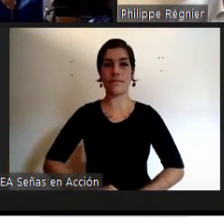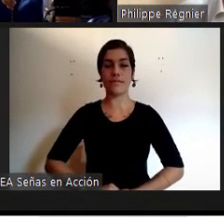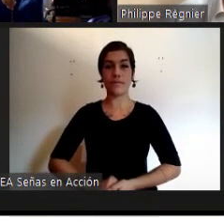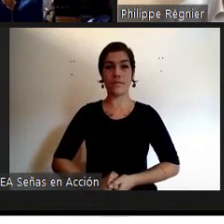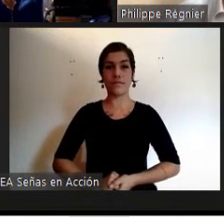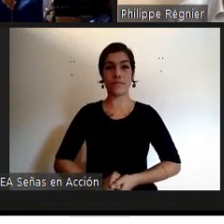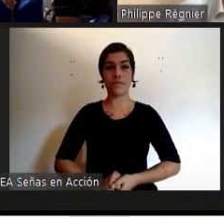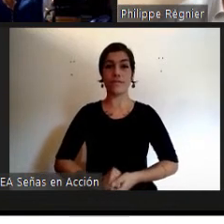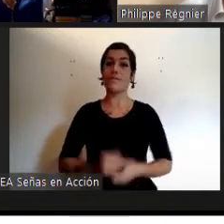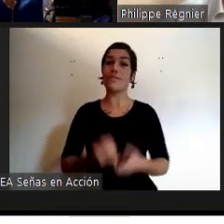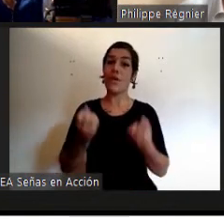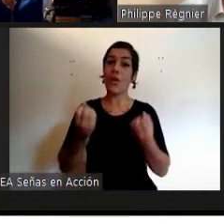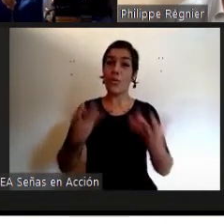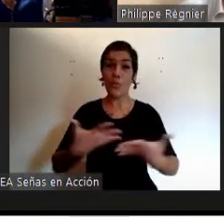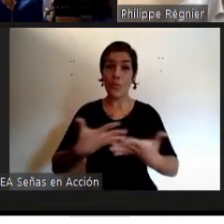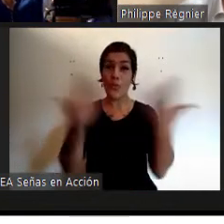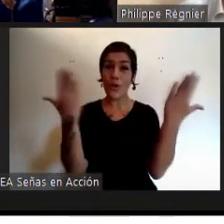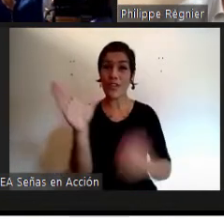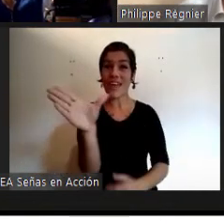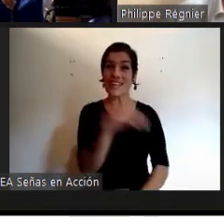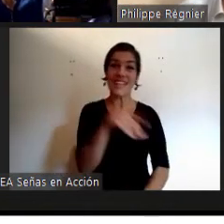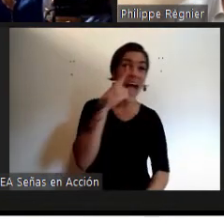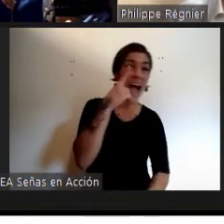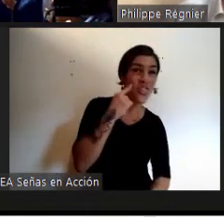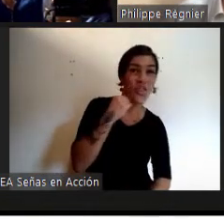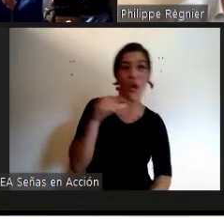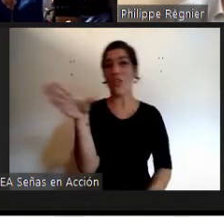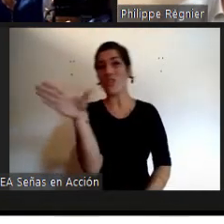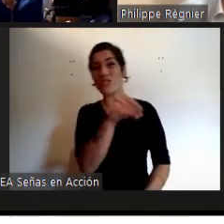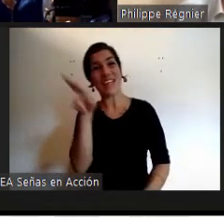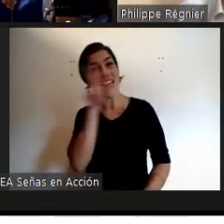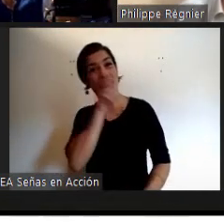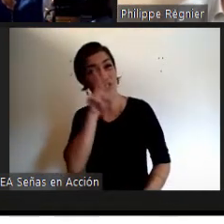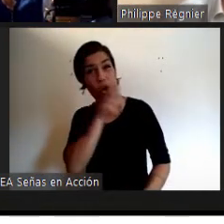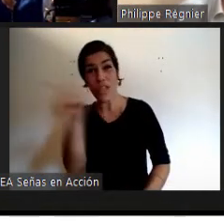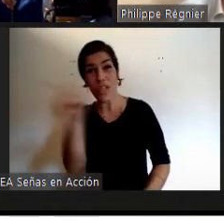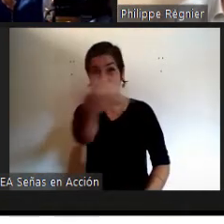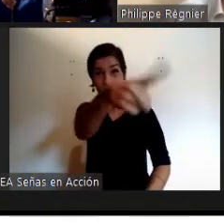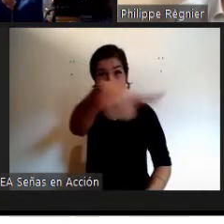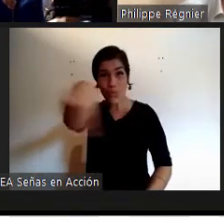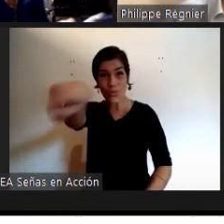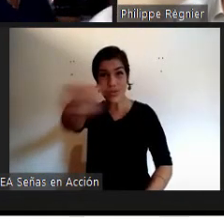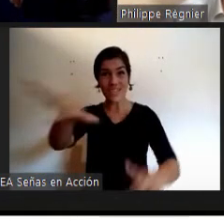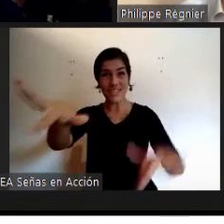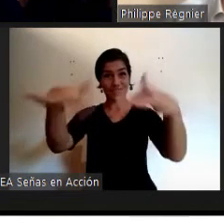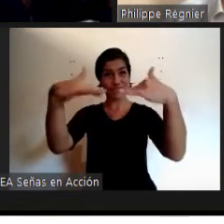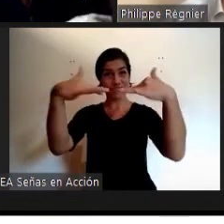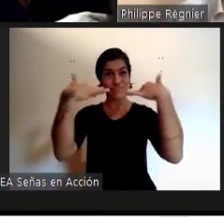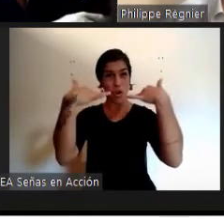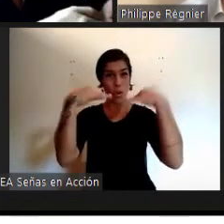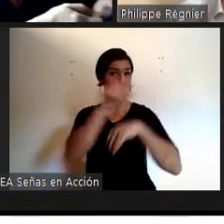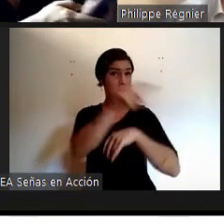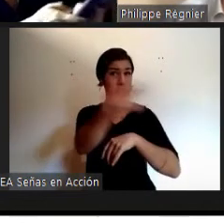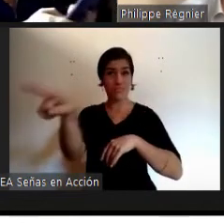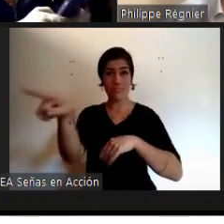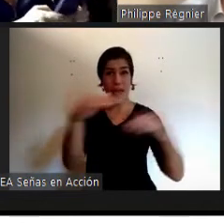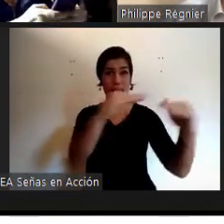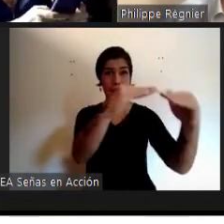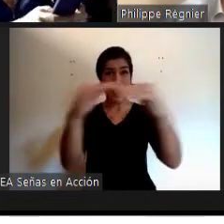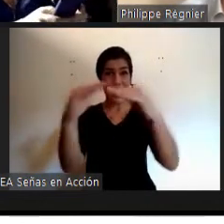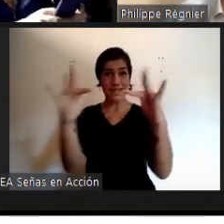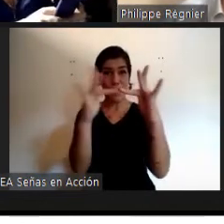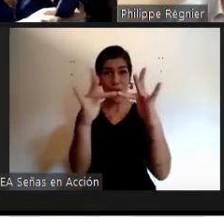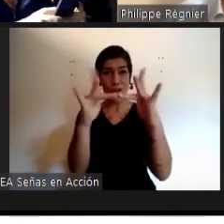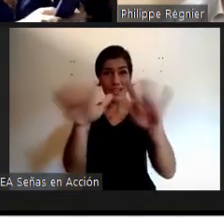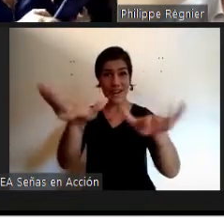Bueno, buenos días a todas y todos los que nos estén viendo virtualmente. Bienvenidas